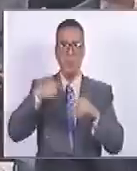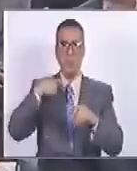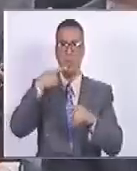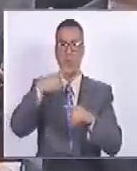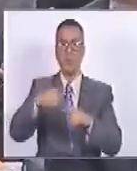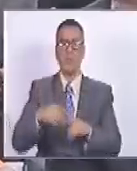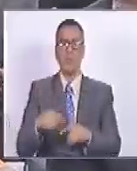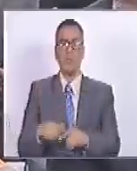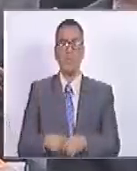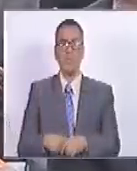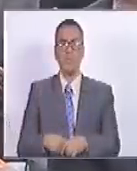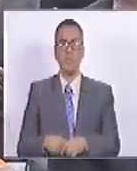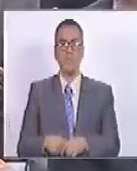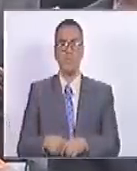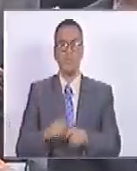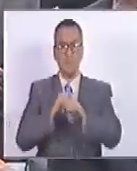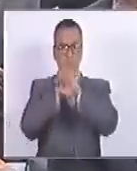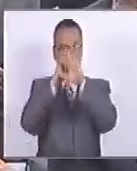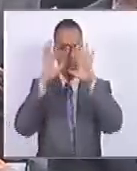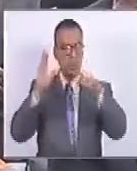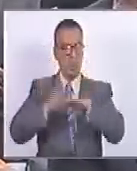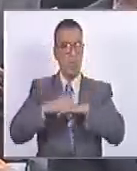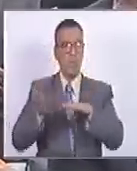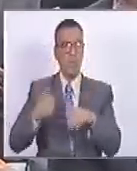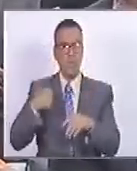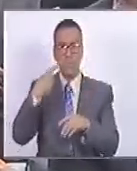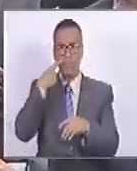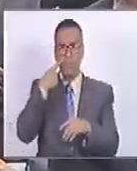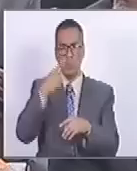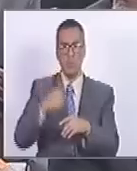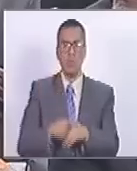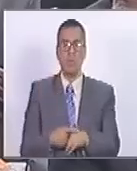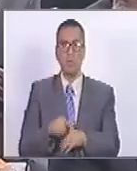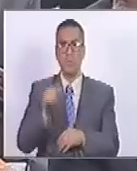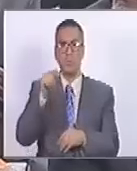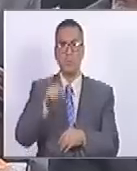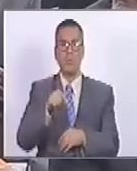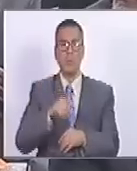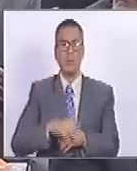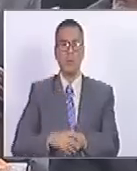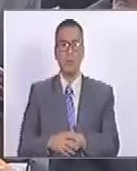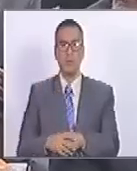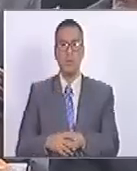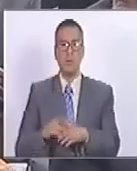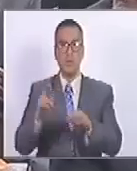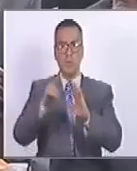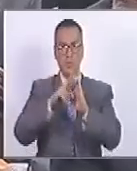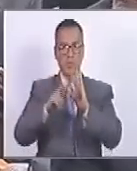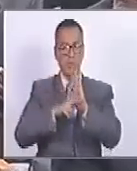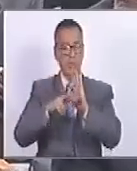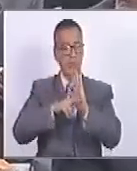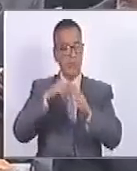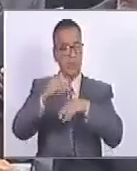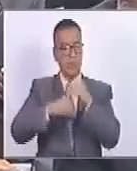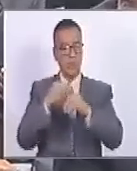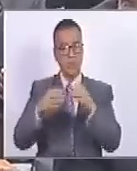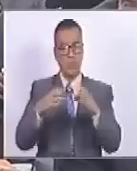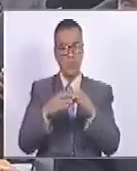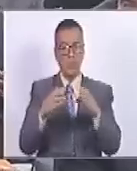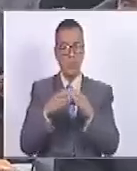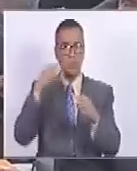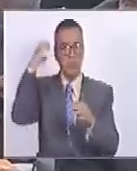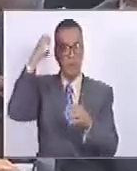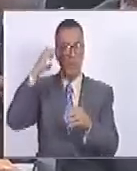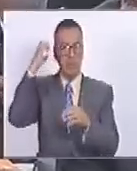decimos claramente porque lo que observamos ante esta resolución que presenta este Parlamento